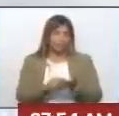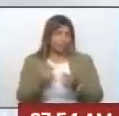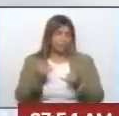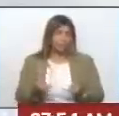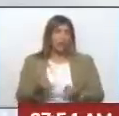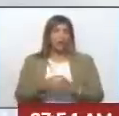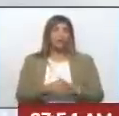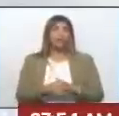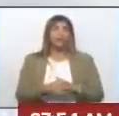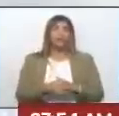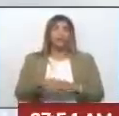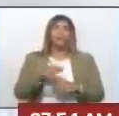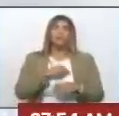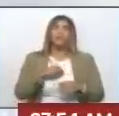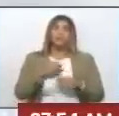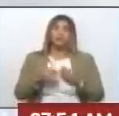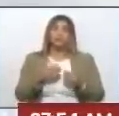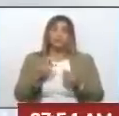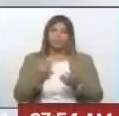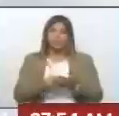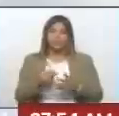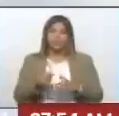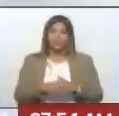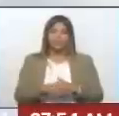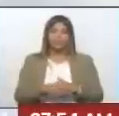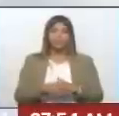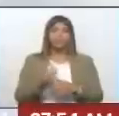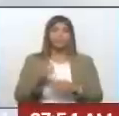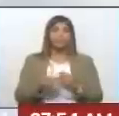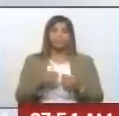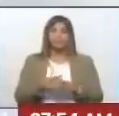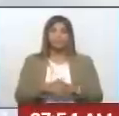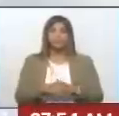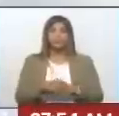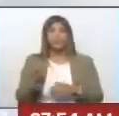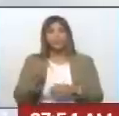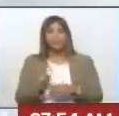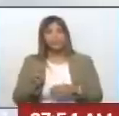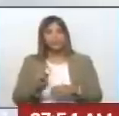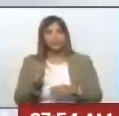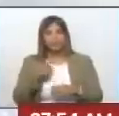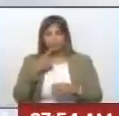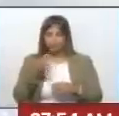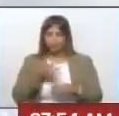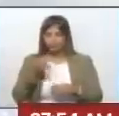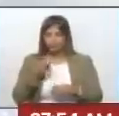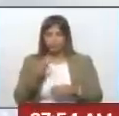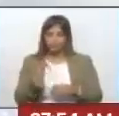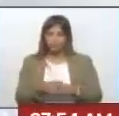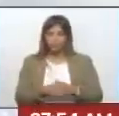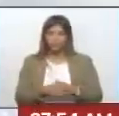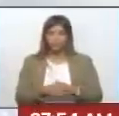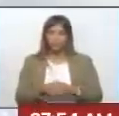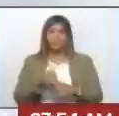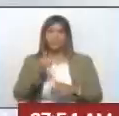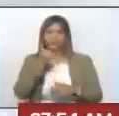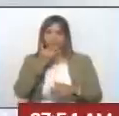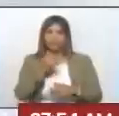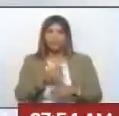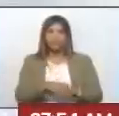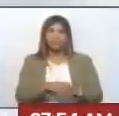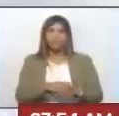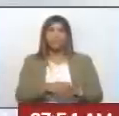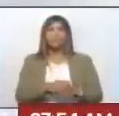sido bloqueados de facto, o sea, de hecho, sin necesidad de tener que declararlo. Lo que ocurre es que un